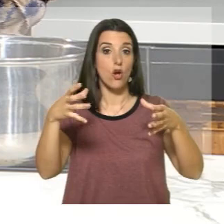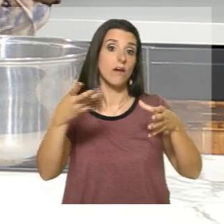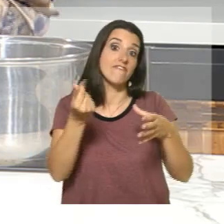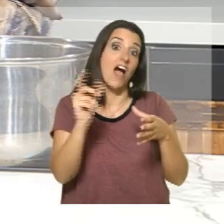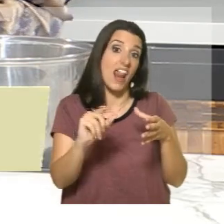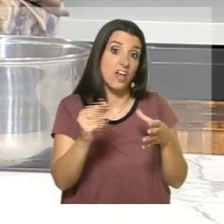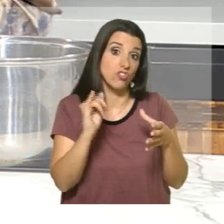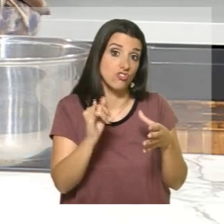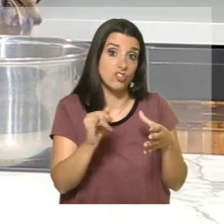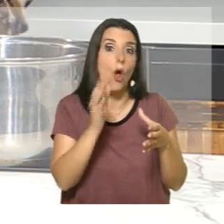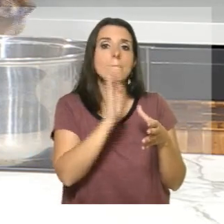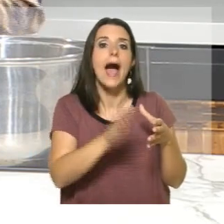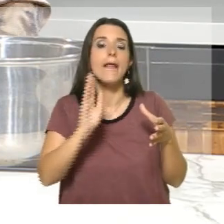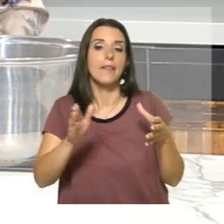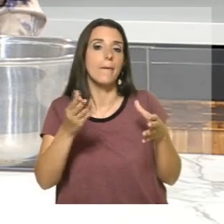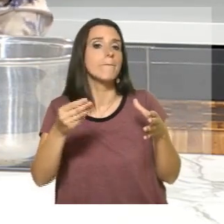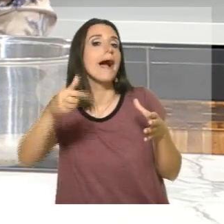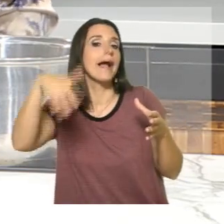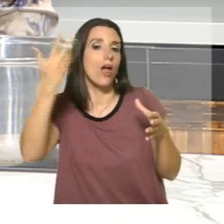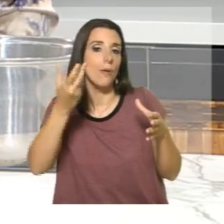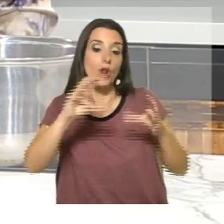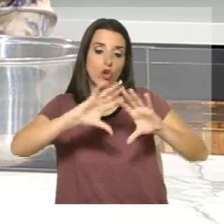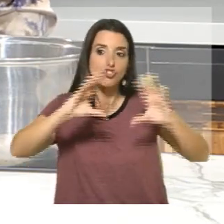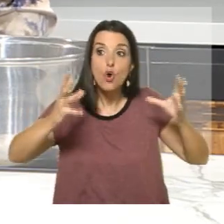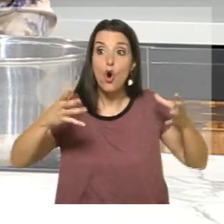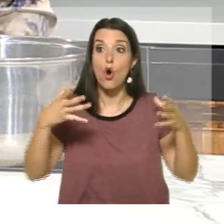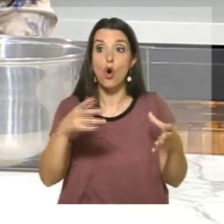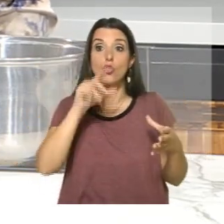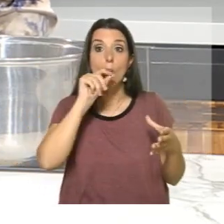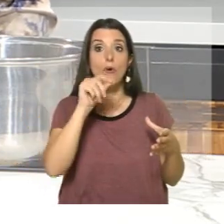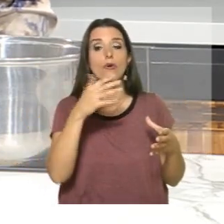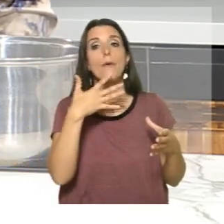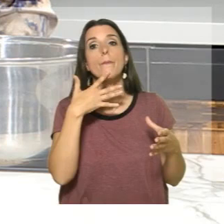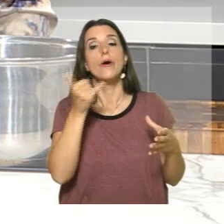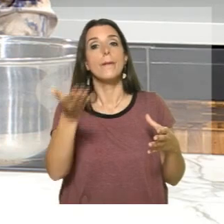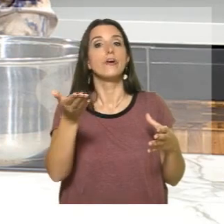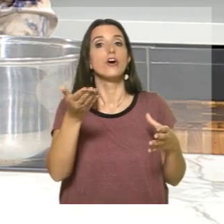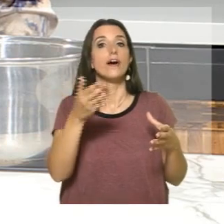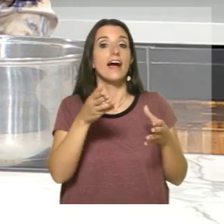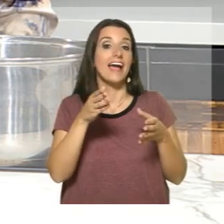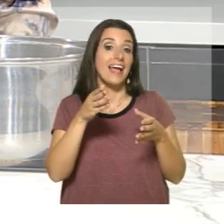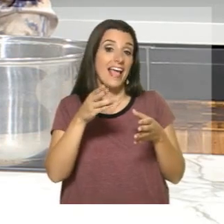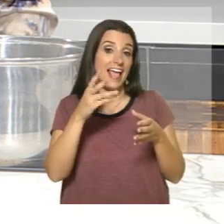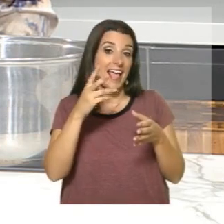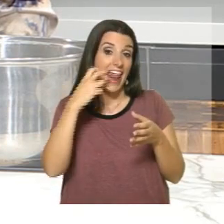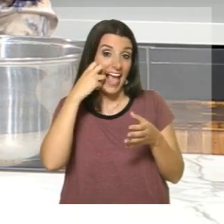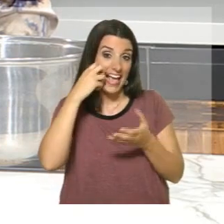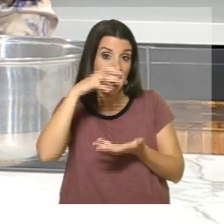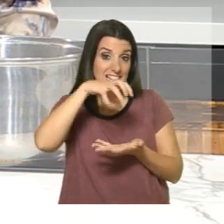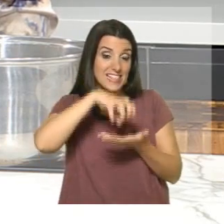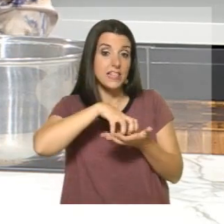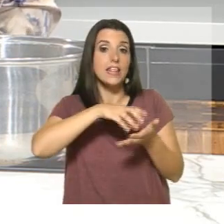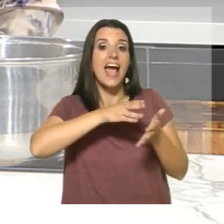Sí, obvio. ¿No? Entonces, compras el pollo entero, porque obviamente si el carnicero te vende el pollo troceado, pues se beneficia, pasa un trabajo